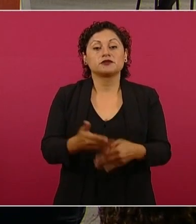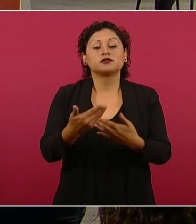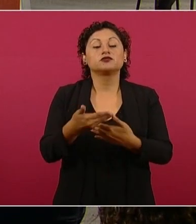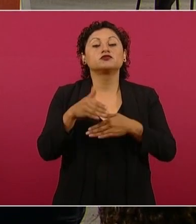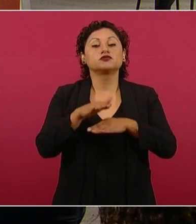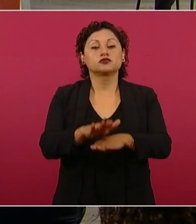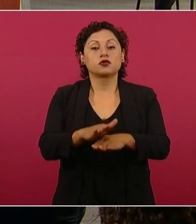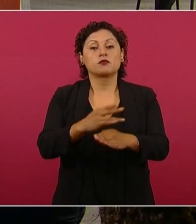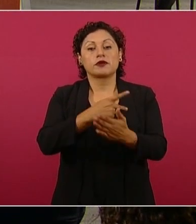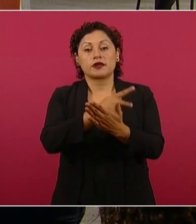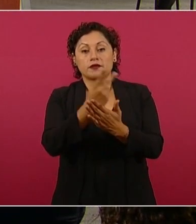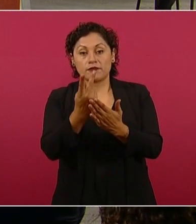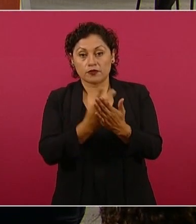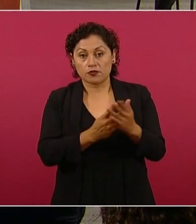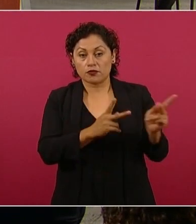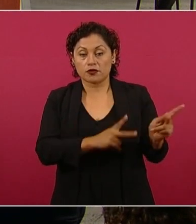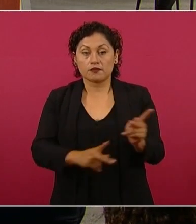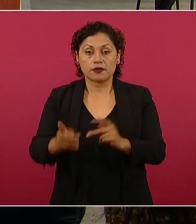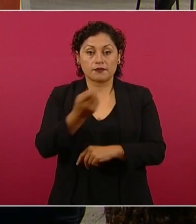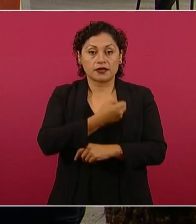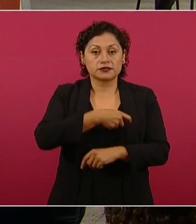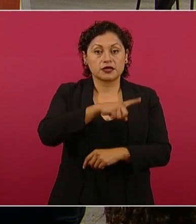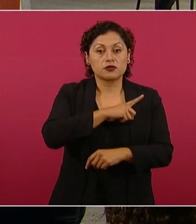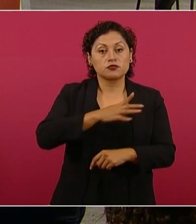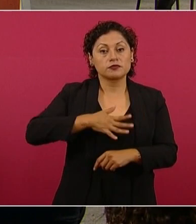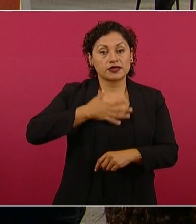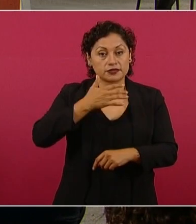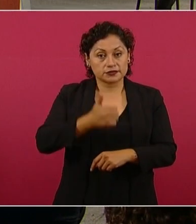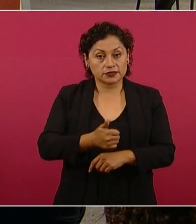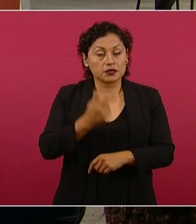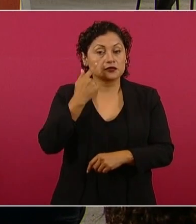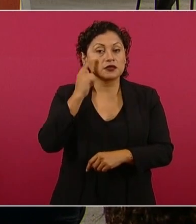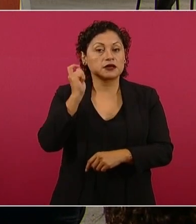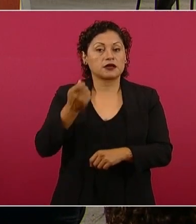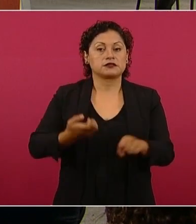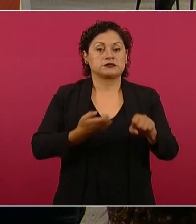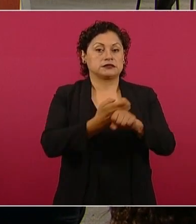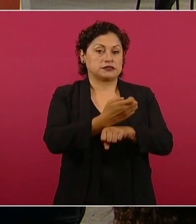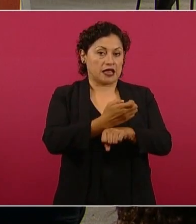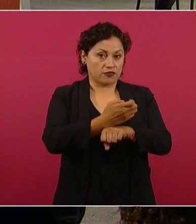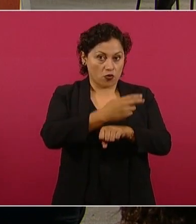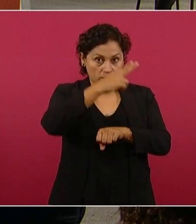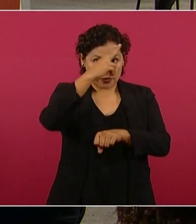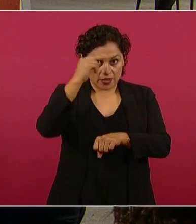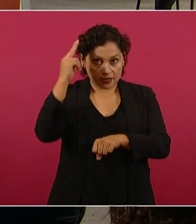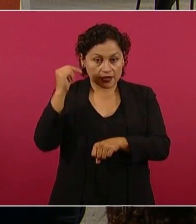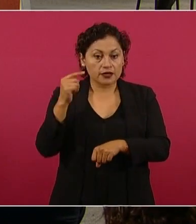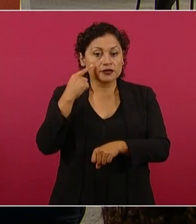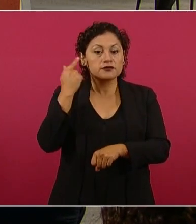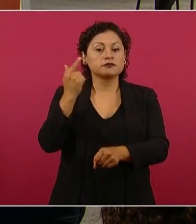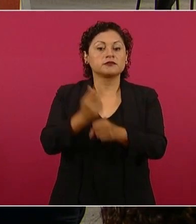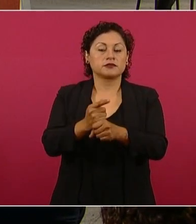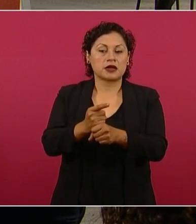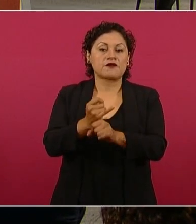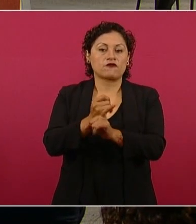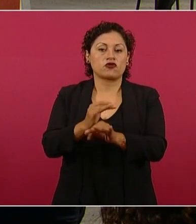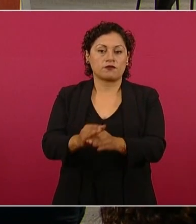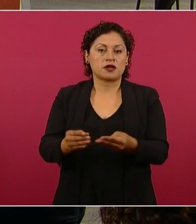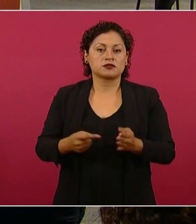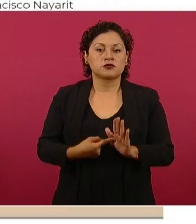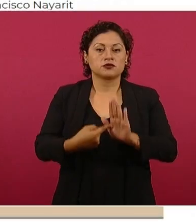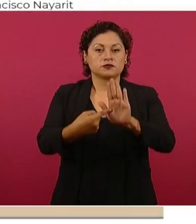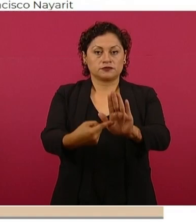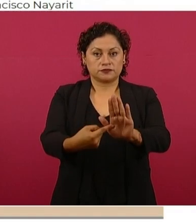procesos del Plan de Salud para el Bienestar. En el caso de Nayarit, tenemos esta primera información que